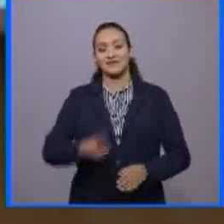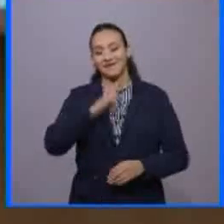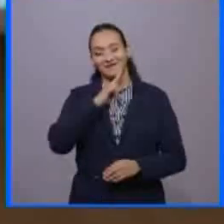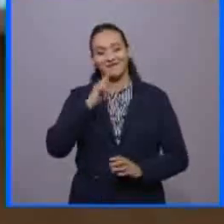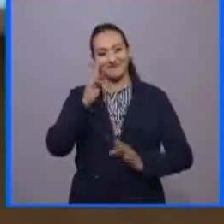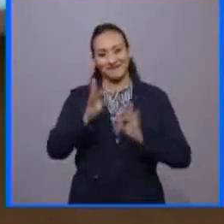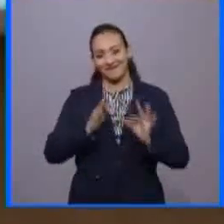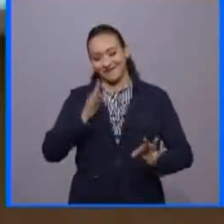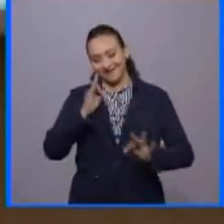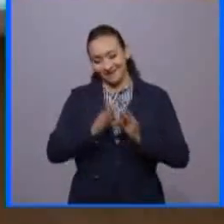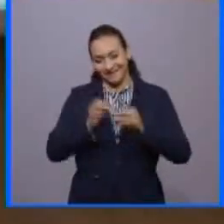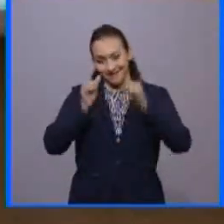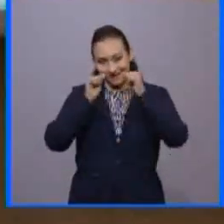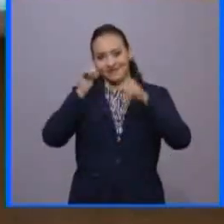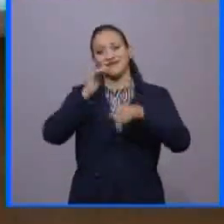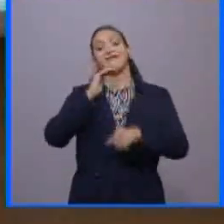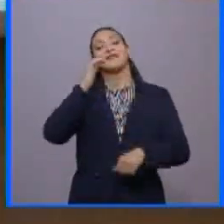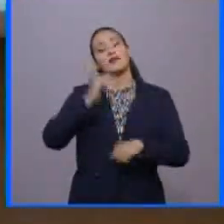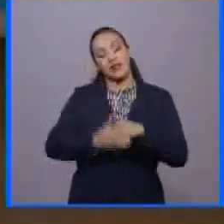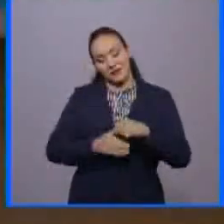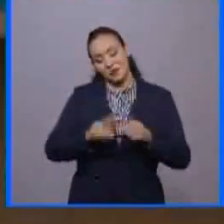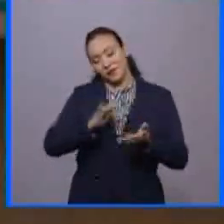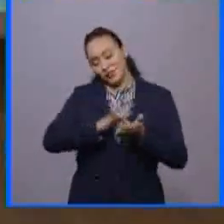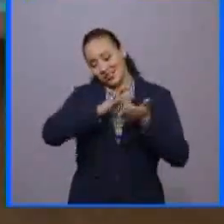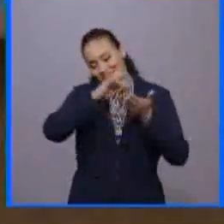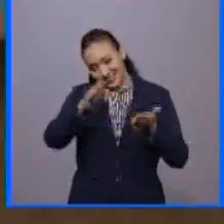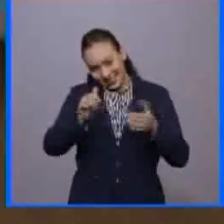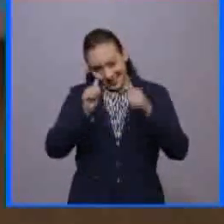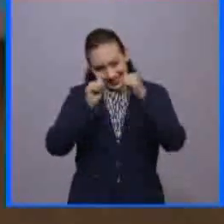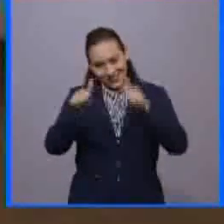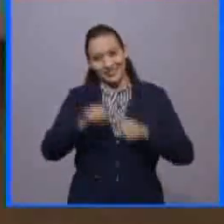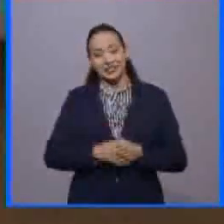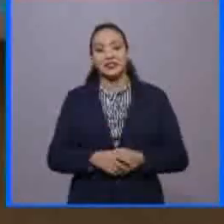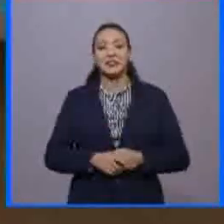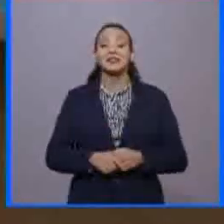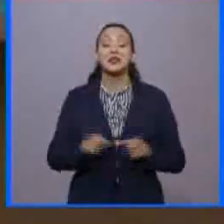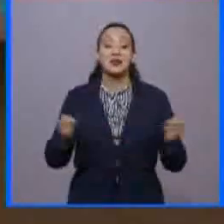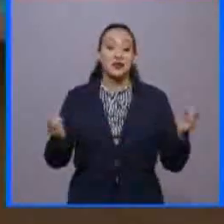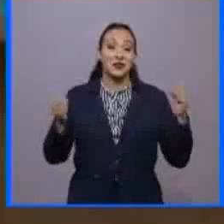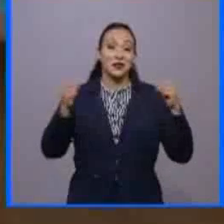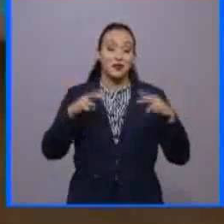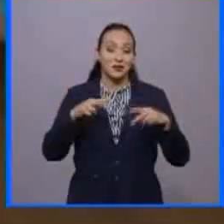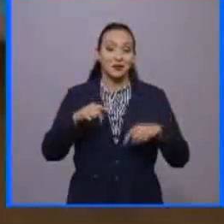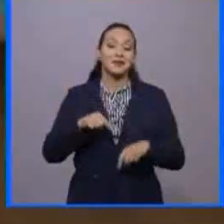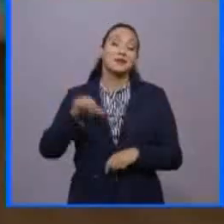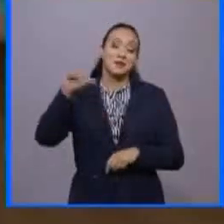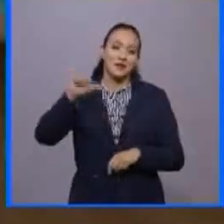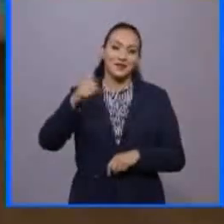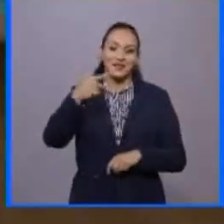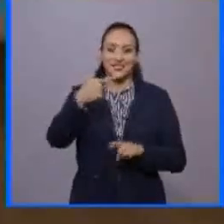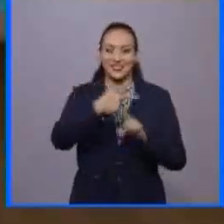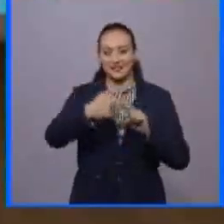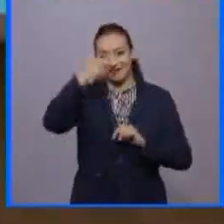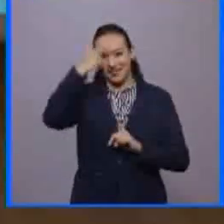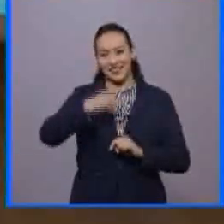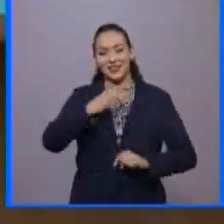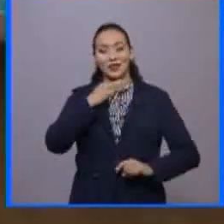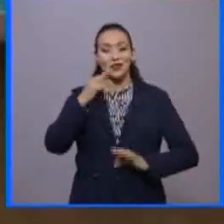Llegamos al final de este espacio de noticias. Muchas gracias por acompañarnos. Lo esperamos en punto de las 20:30 horas